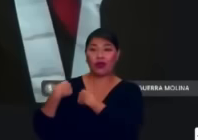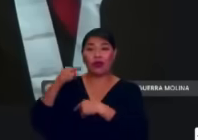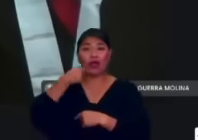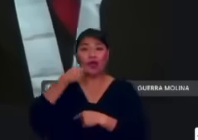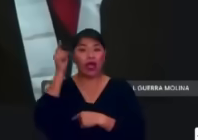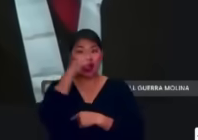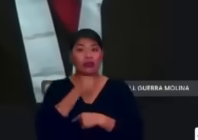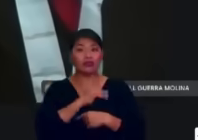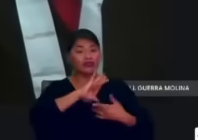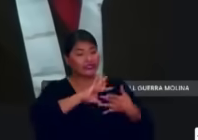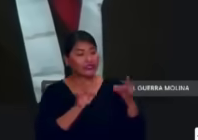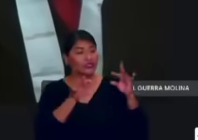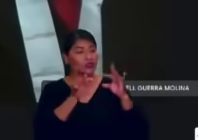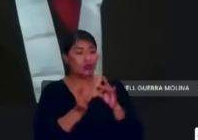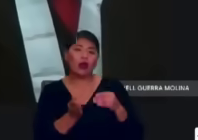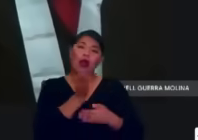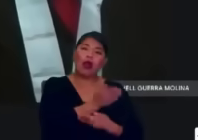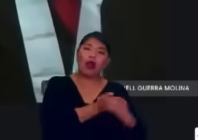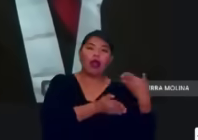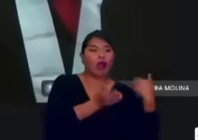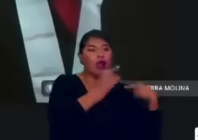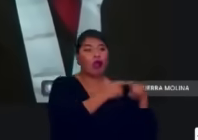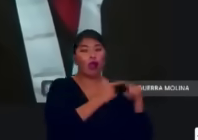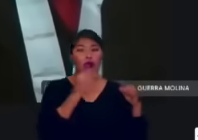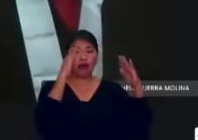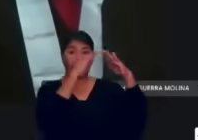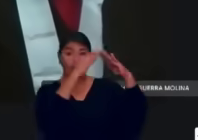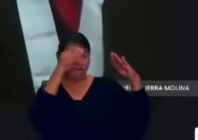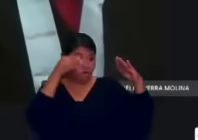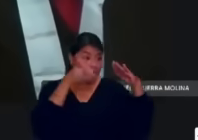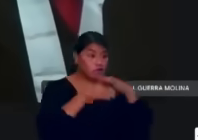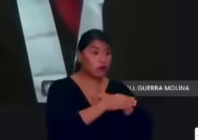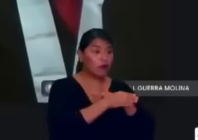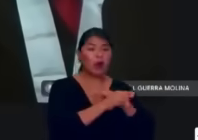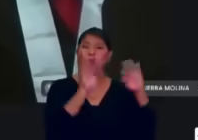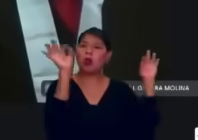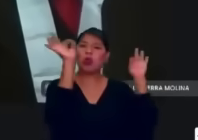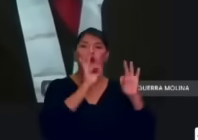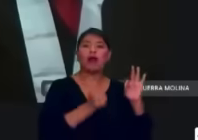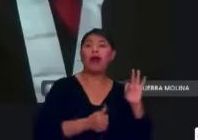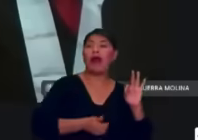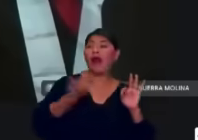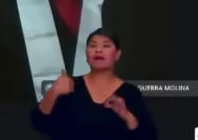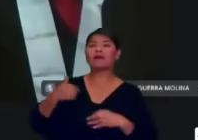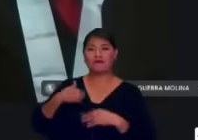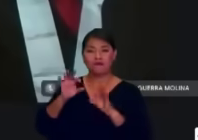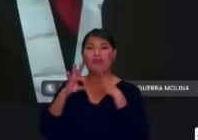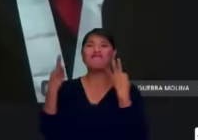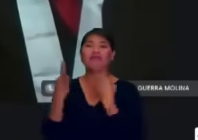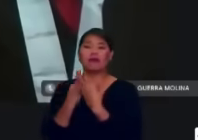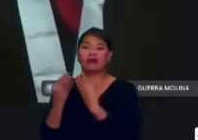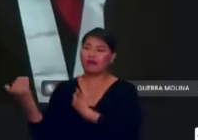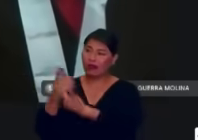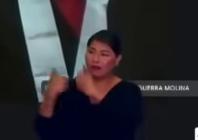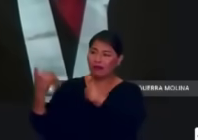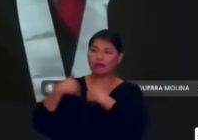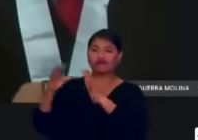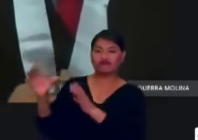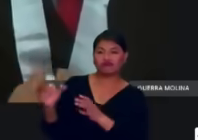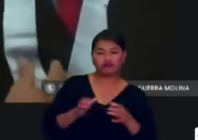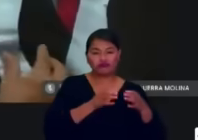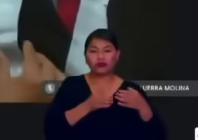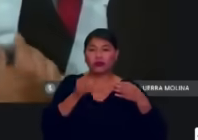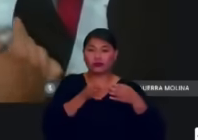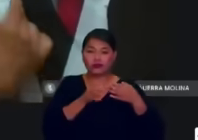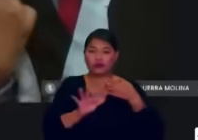de la historia anterior se ha llenado Palacio de Gobierno pero mi familia Sí sí la vivió en carne propia por ello Es que tomé